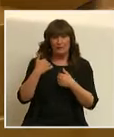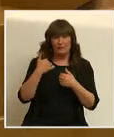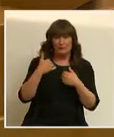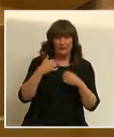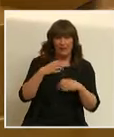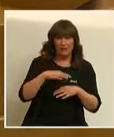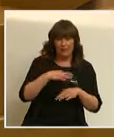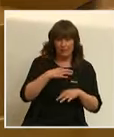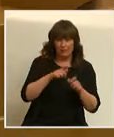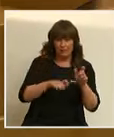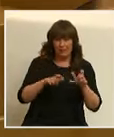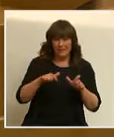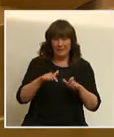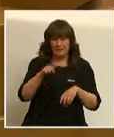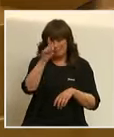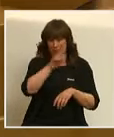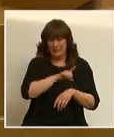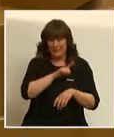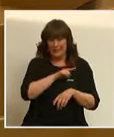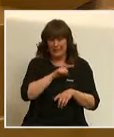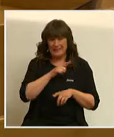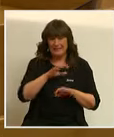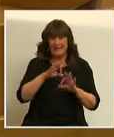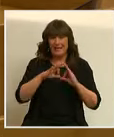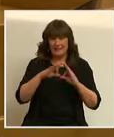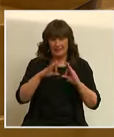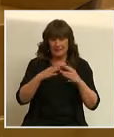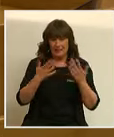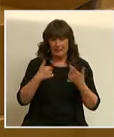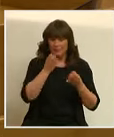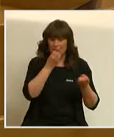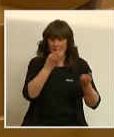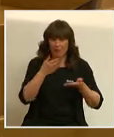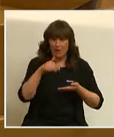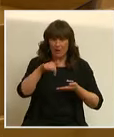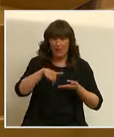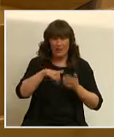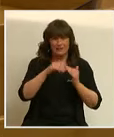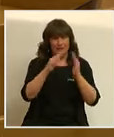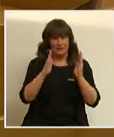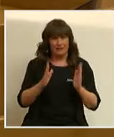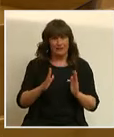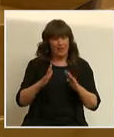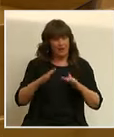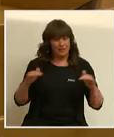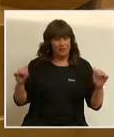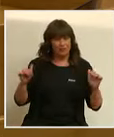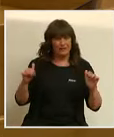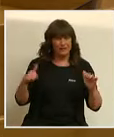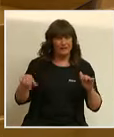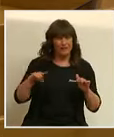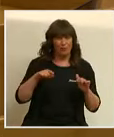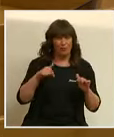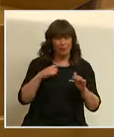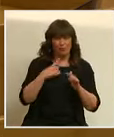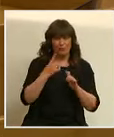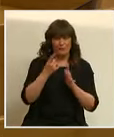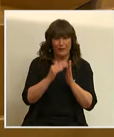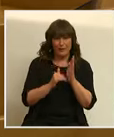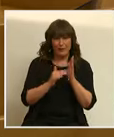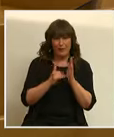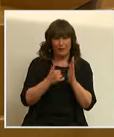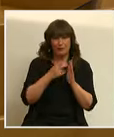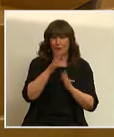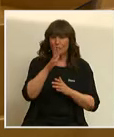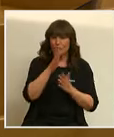eclesiàstiques. Quiero darles la bienvenida a esta casa, las Cortes de todos los valencianos, con motivo de la celebración del 25